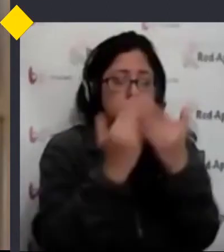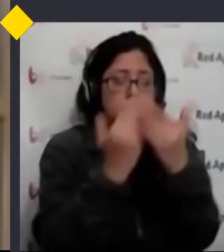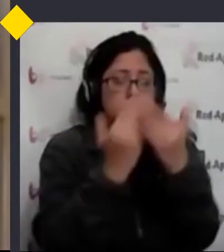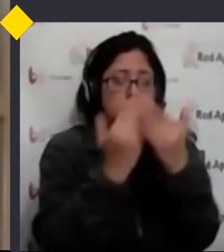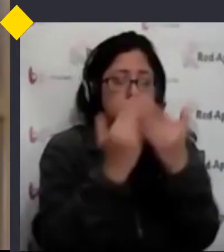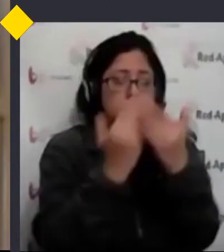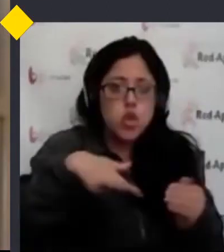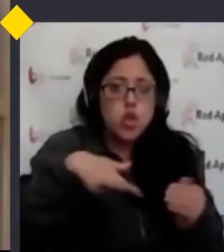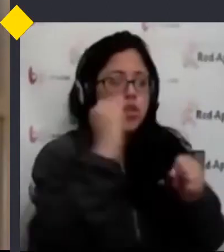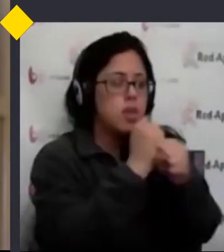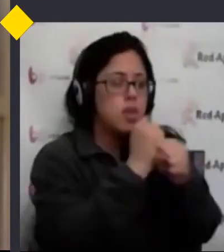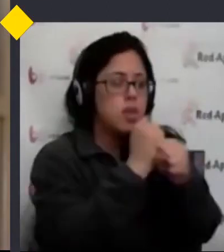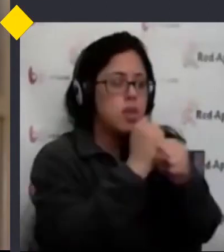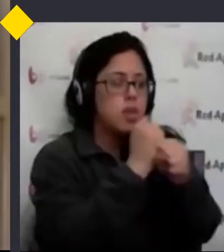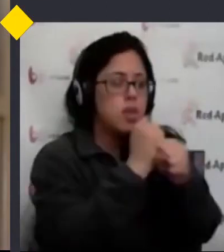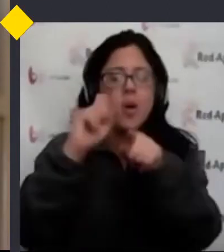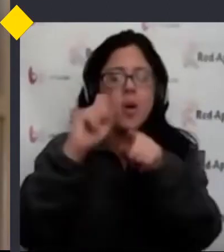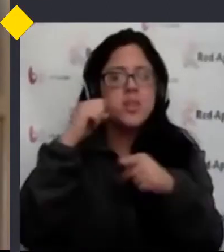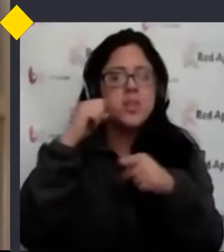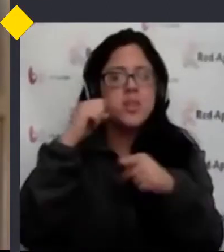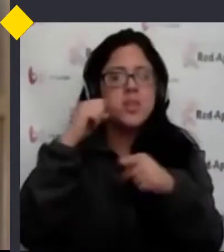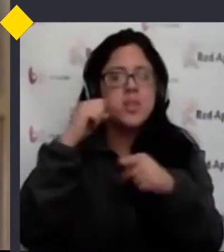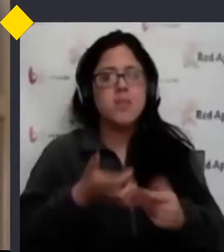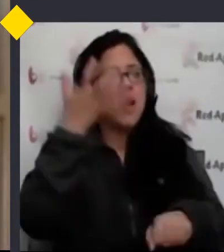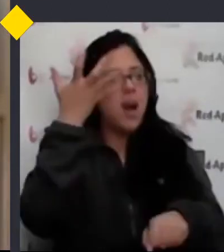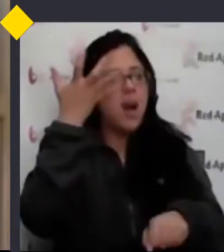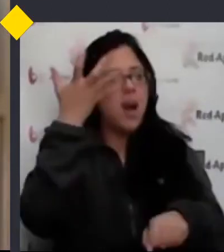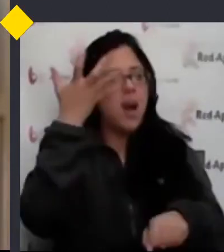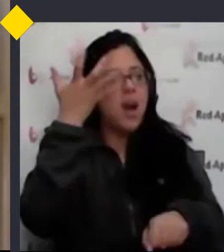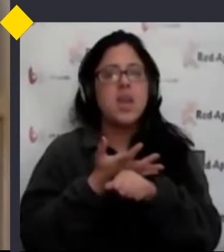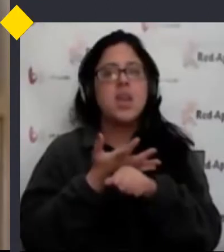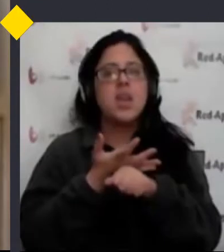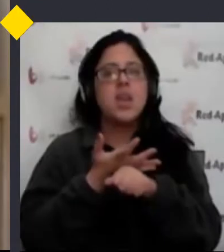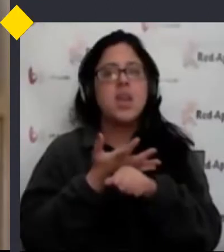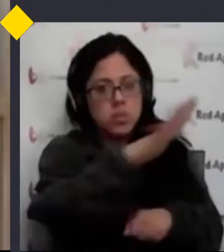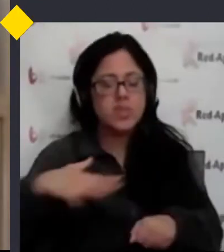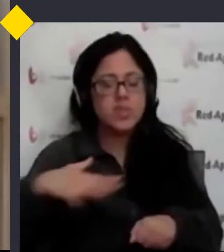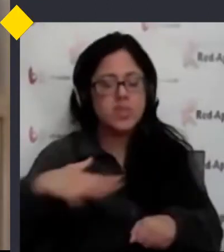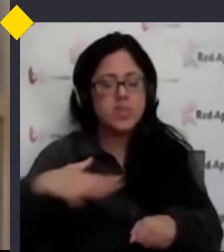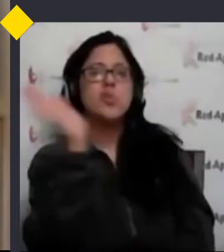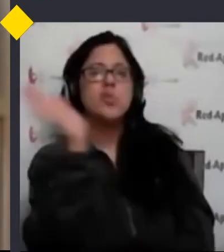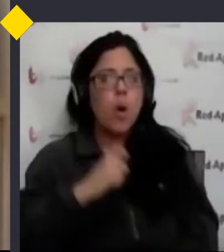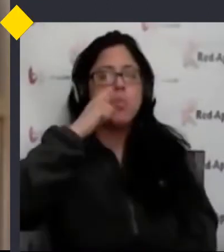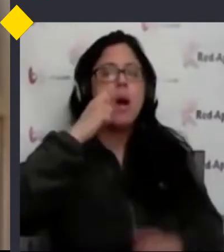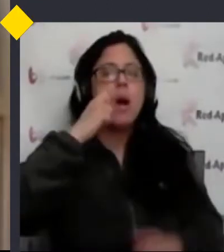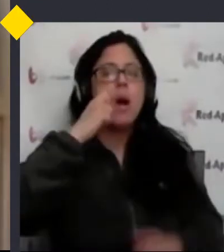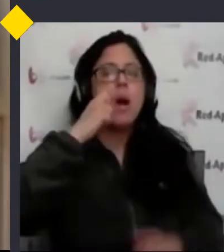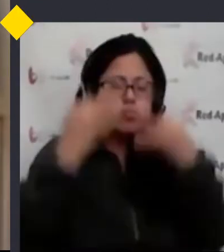eso te demuestra que hay como cierta condición un poco inhumanas de repente, y que los criterios